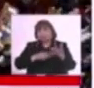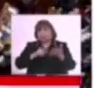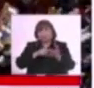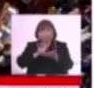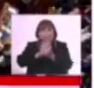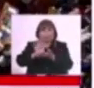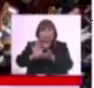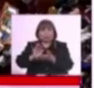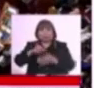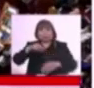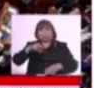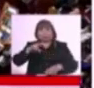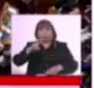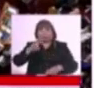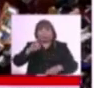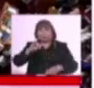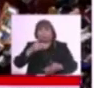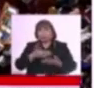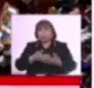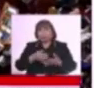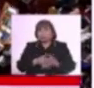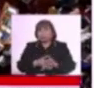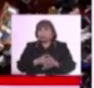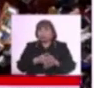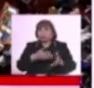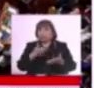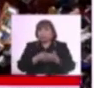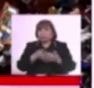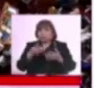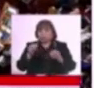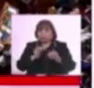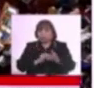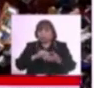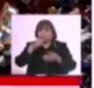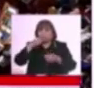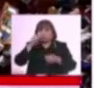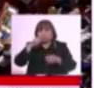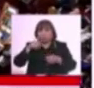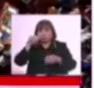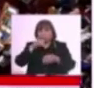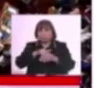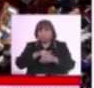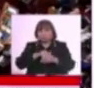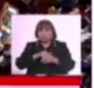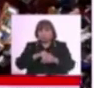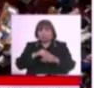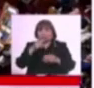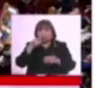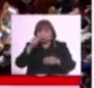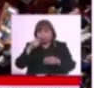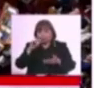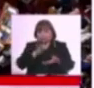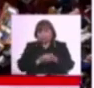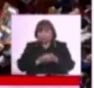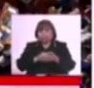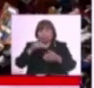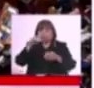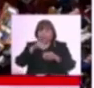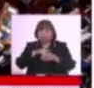bebidas alcohólicas. Eso era nada más. Y sin embargo, ni siquiera tuvieron el coraje.